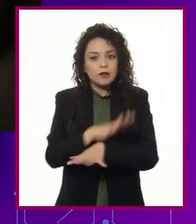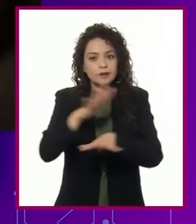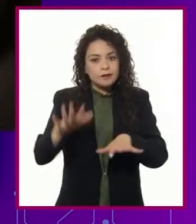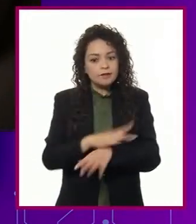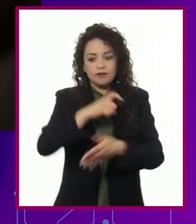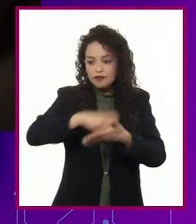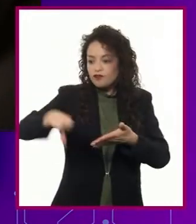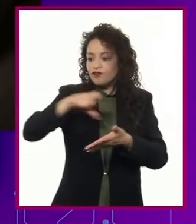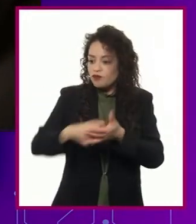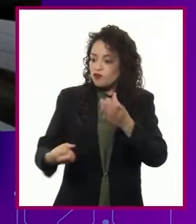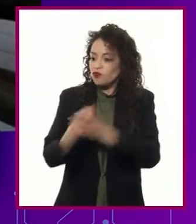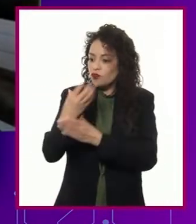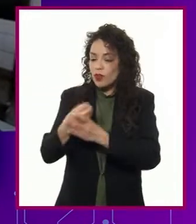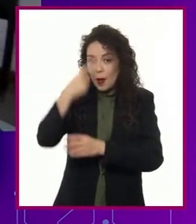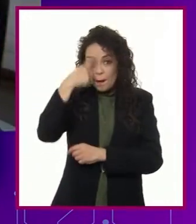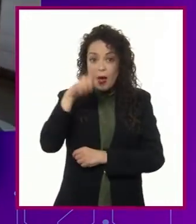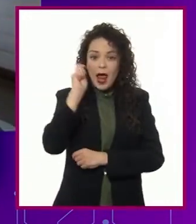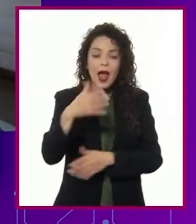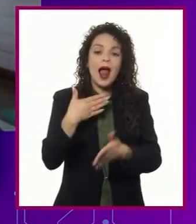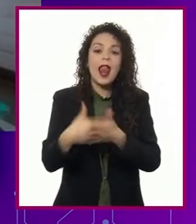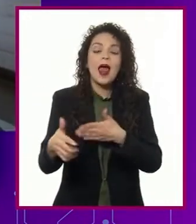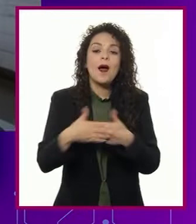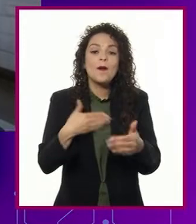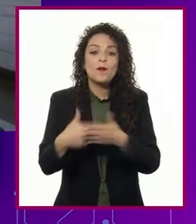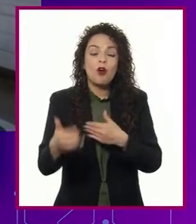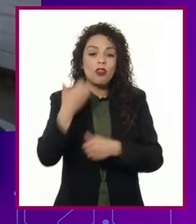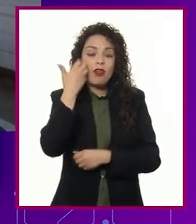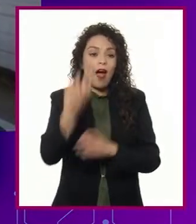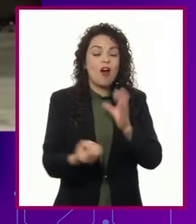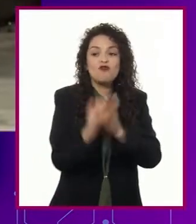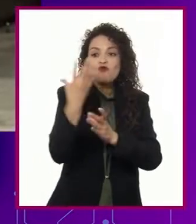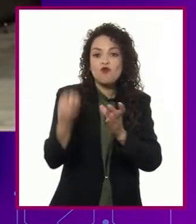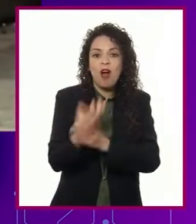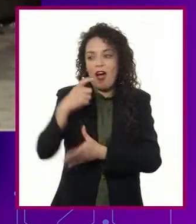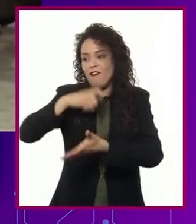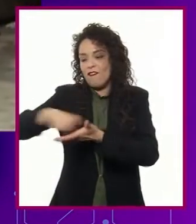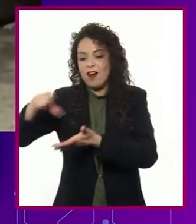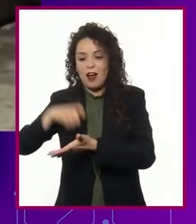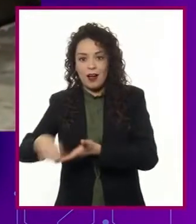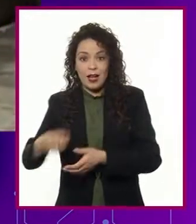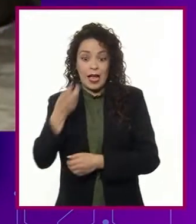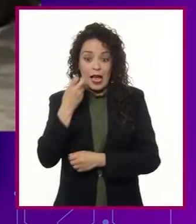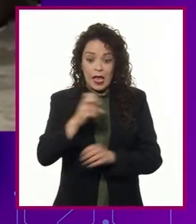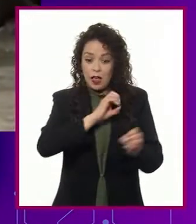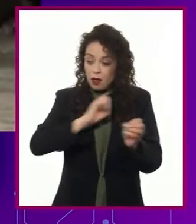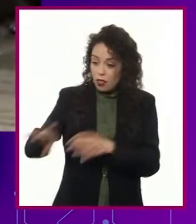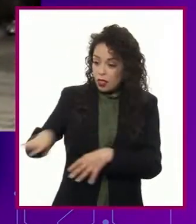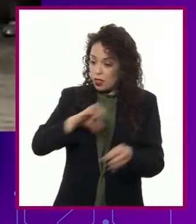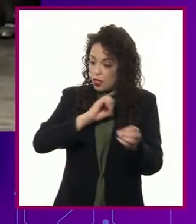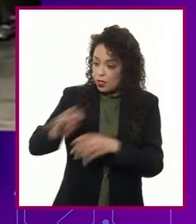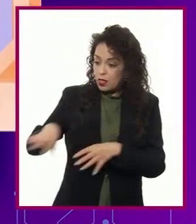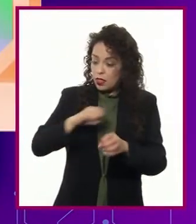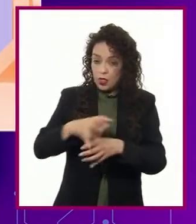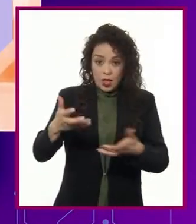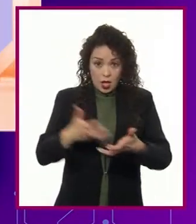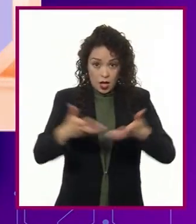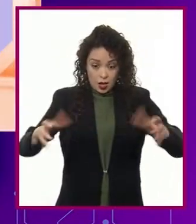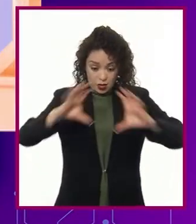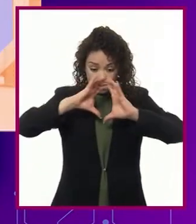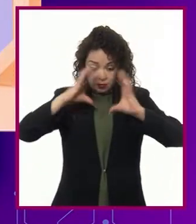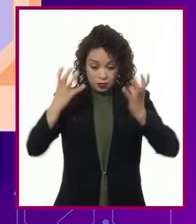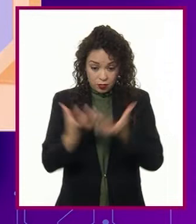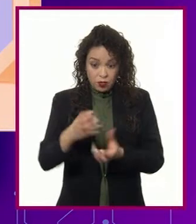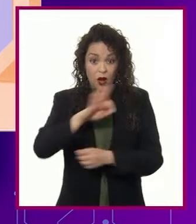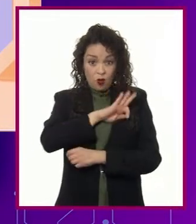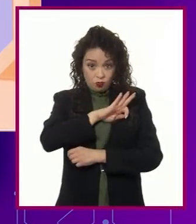constantemente para estar a la moda. Estos ritmos de producción y desecho son insostenibles para el planeta. La manera